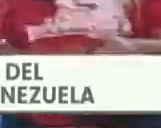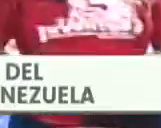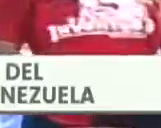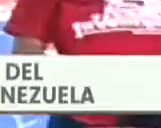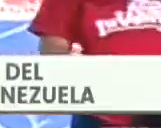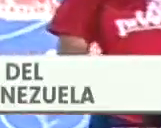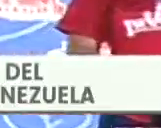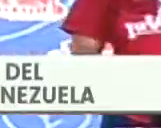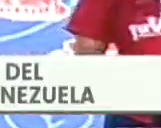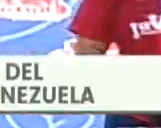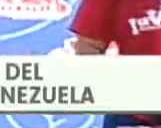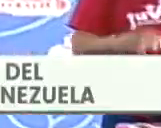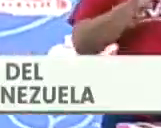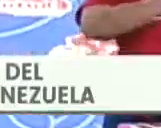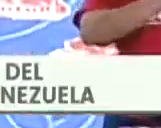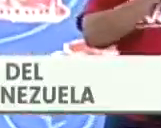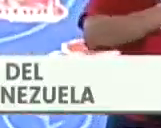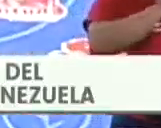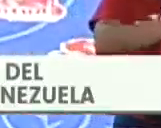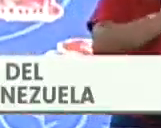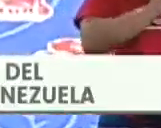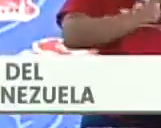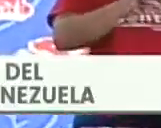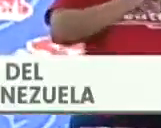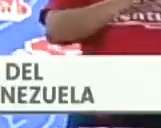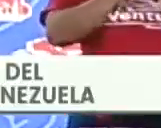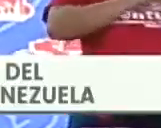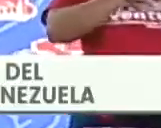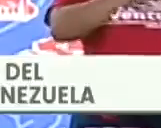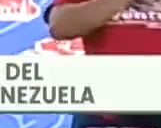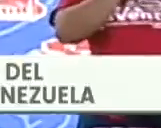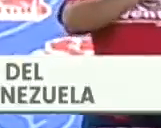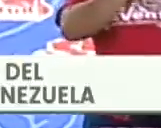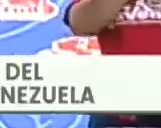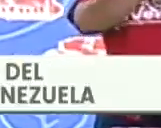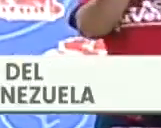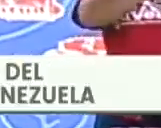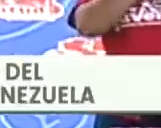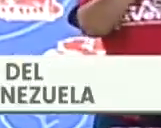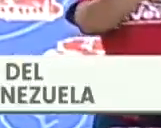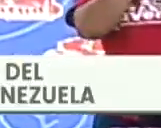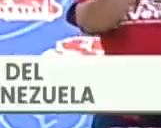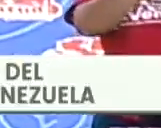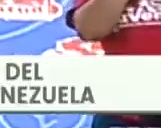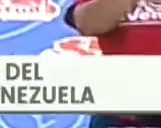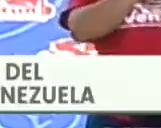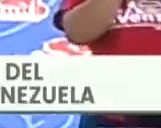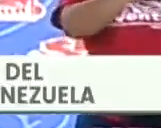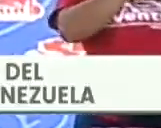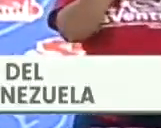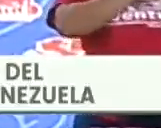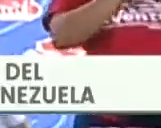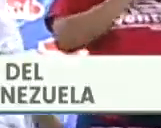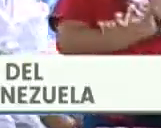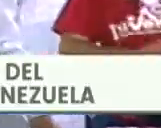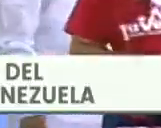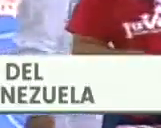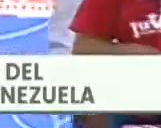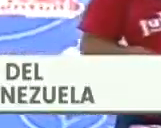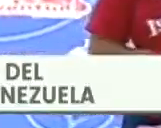primerito. Negro Catire, Catire Negro. Vamos a ver dónde fue el Catire y el negrito. Negro